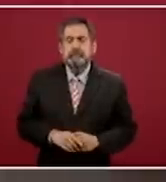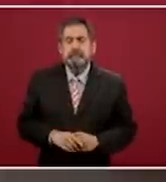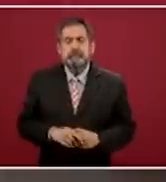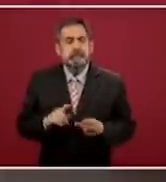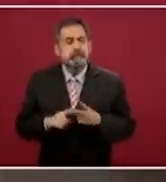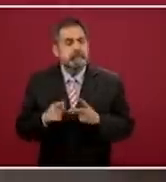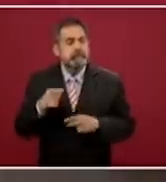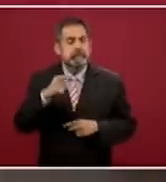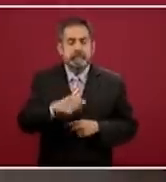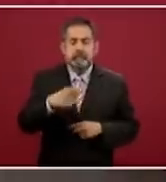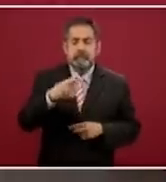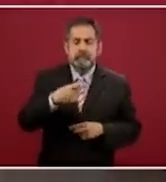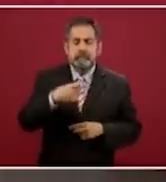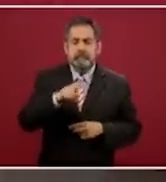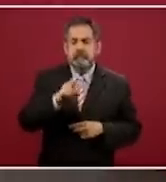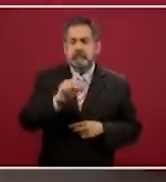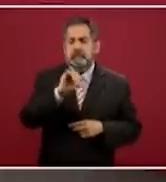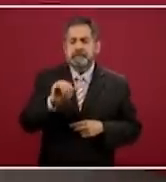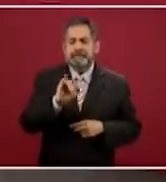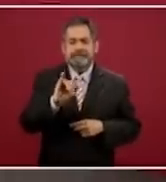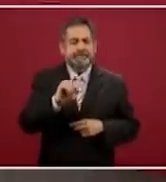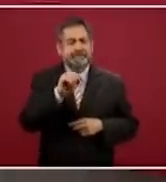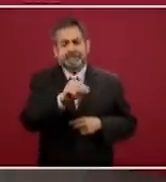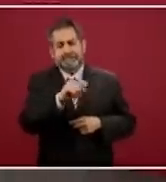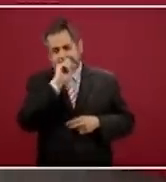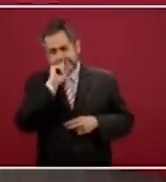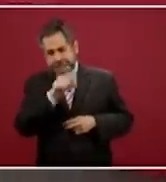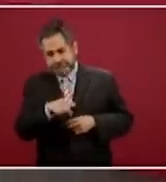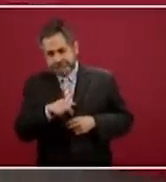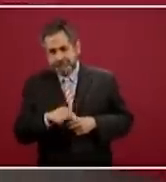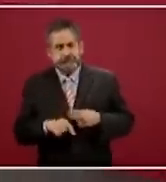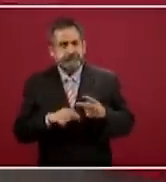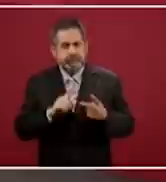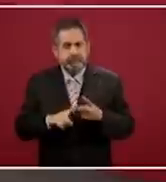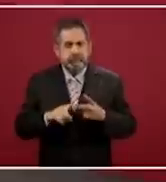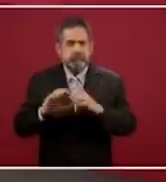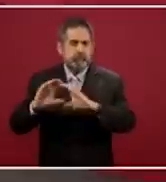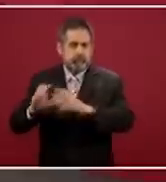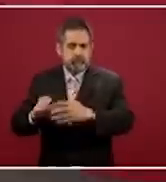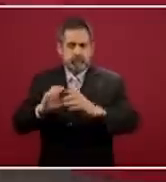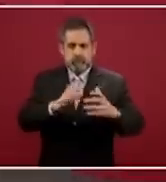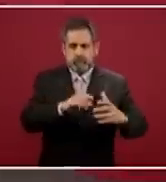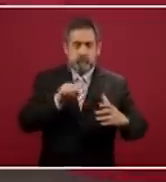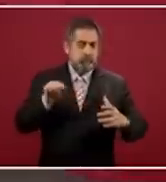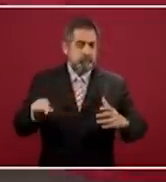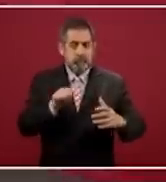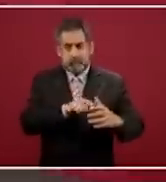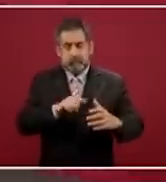voy a Cuaji, también son comunidades